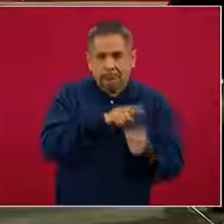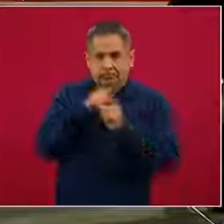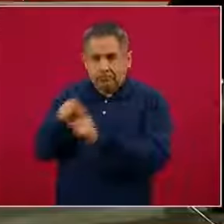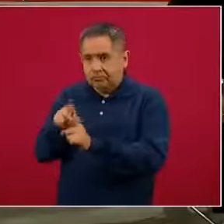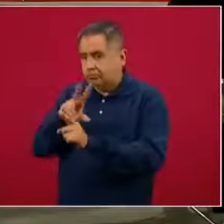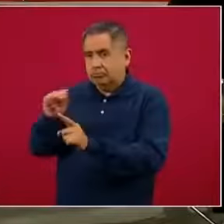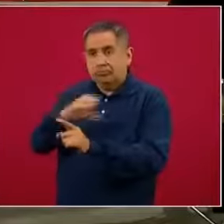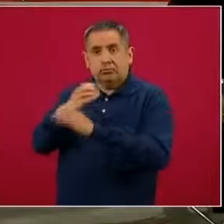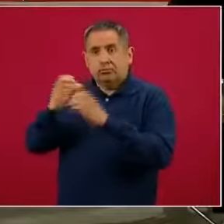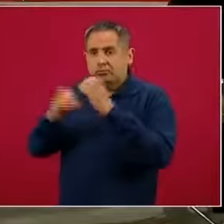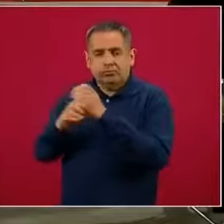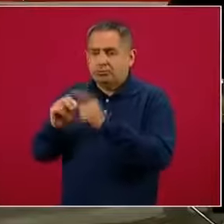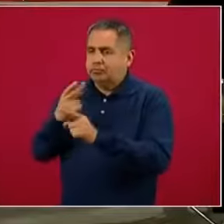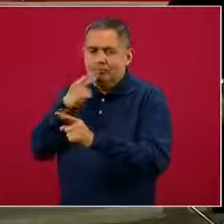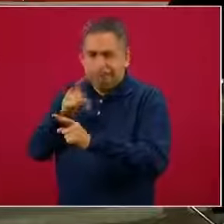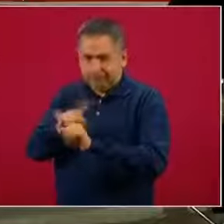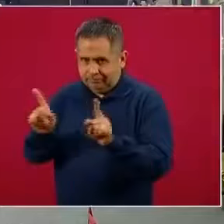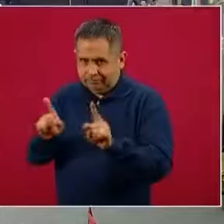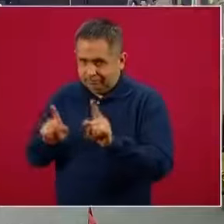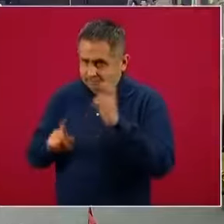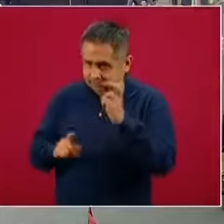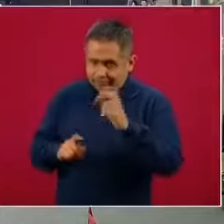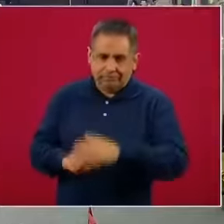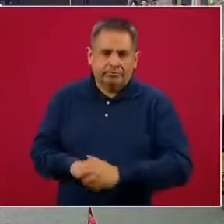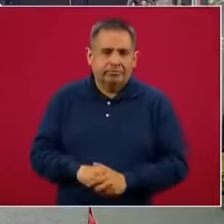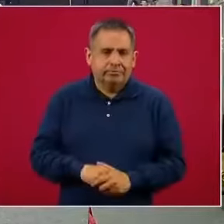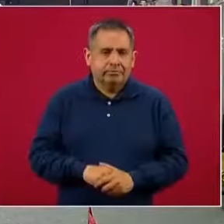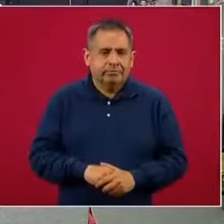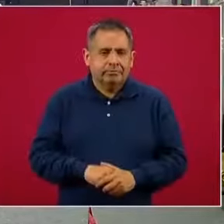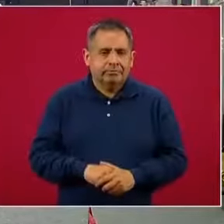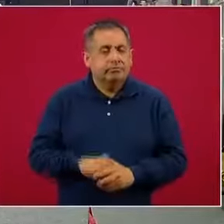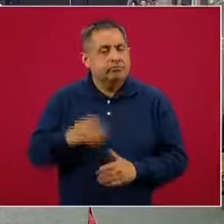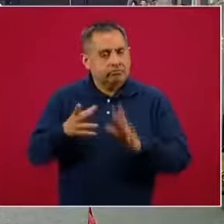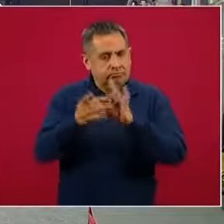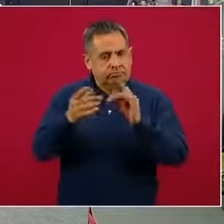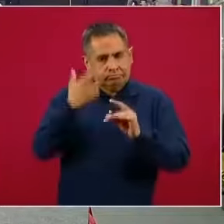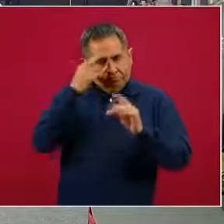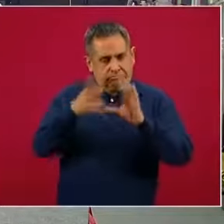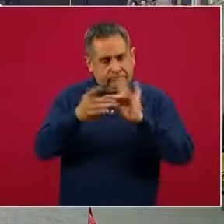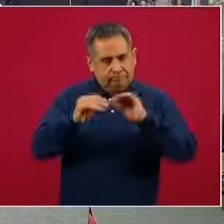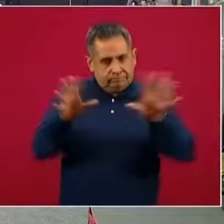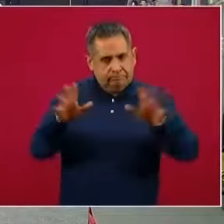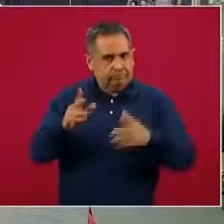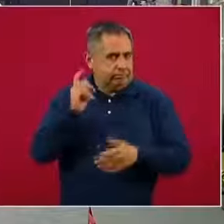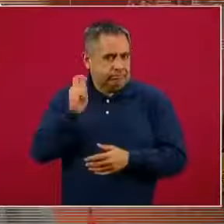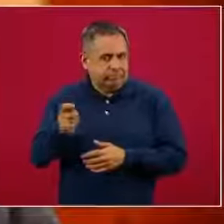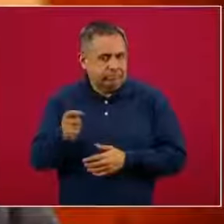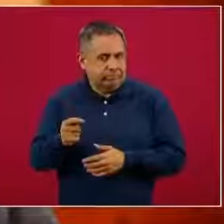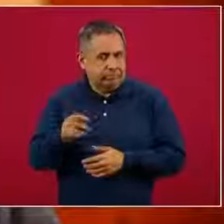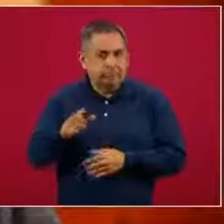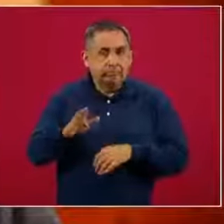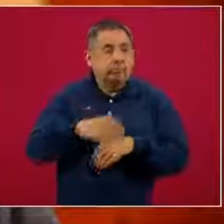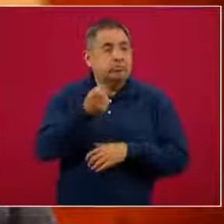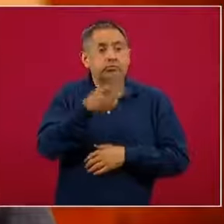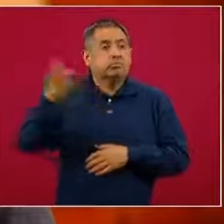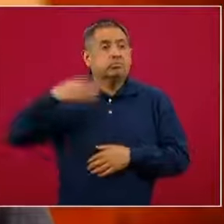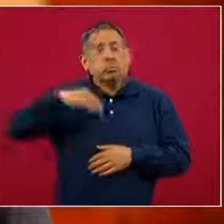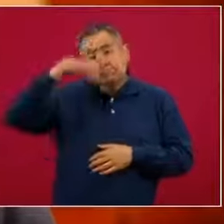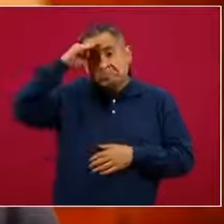lo que desafortunadamente no sirve. Y la razón por la que lo aclaramos es porque es natural que la